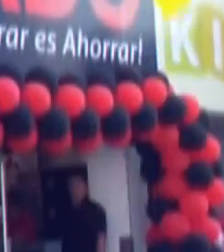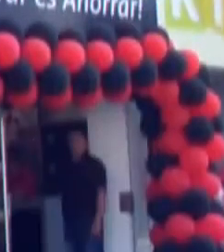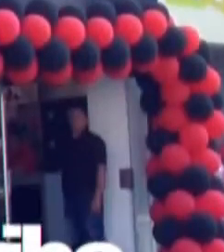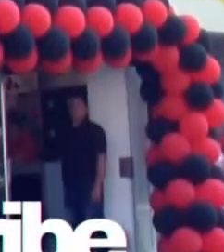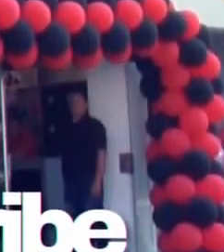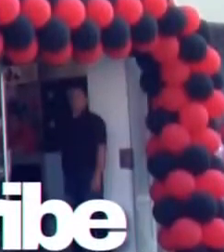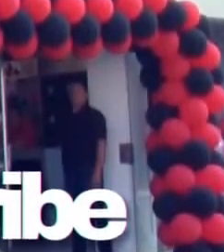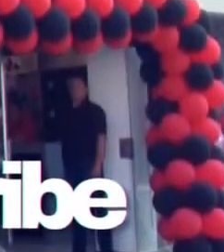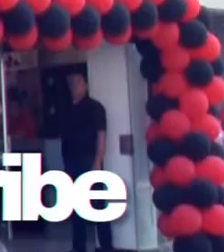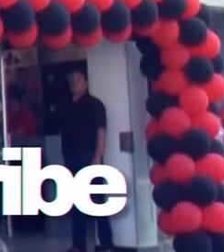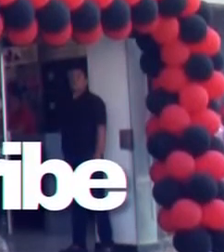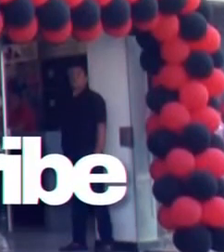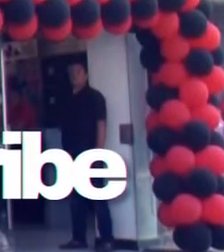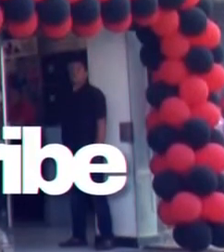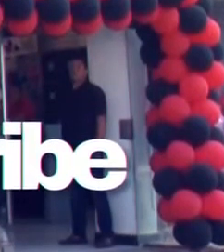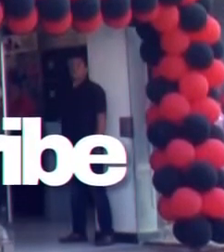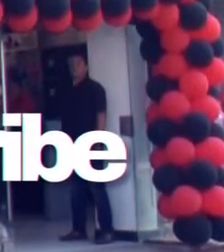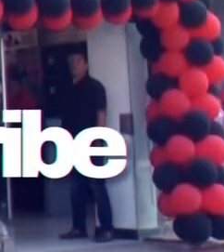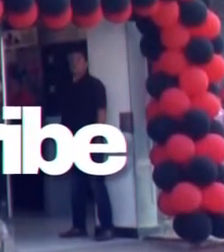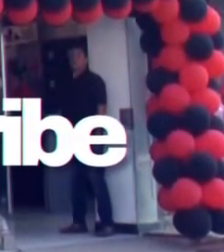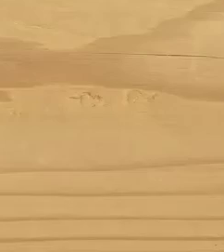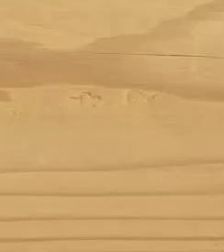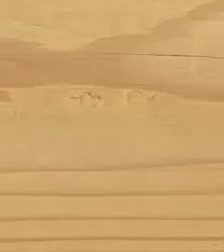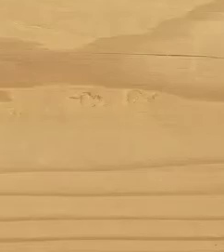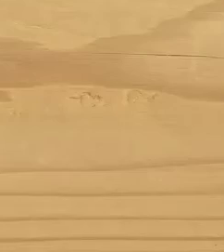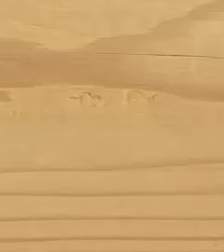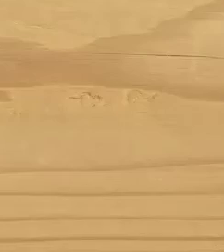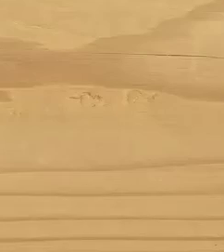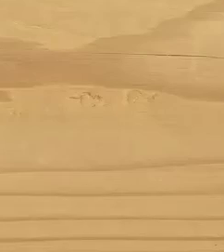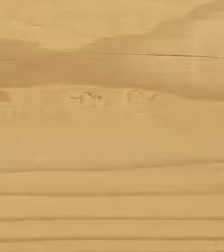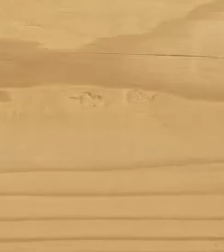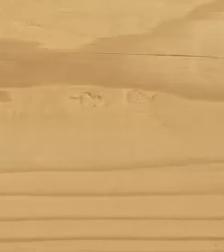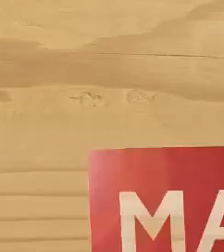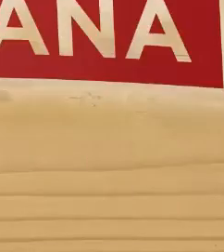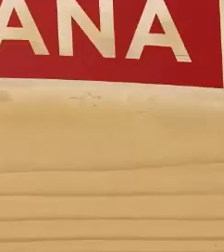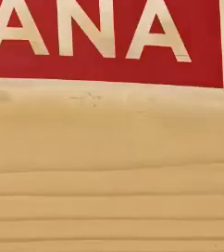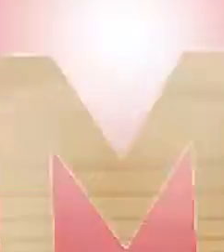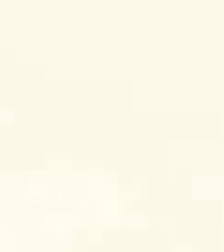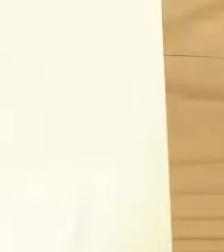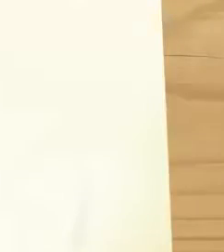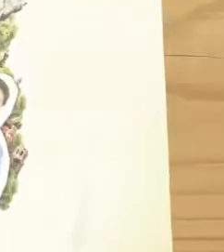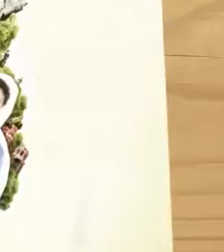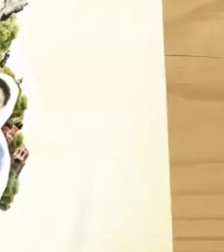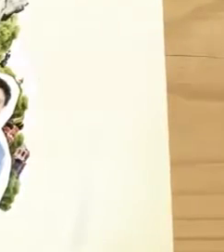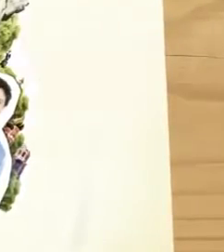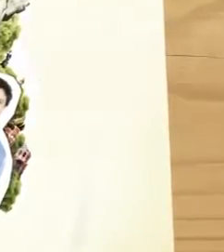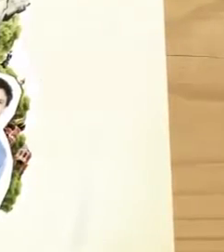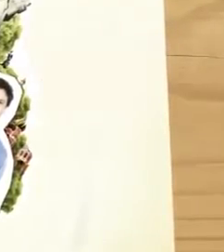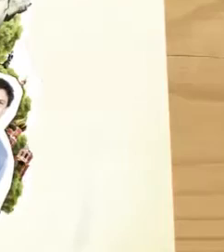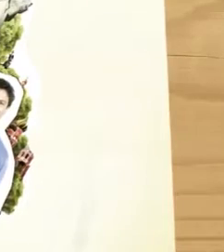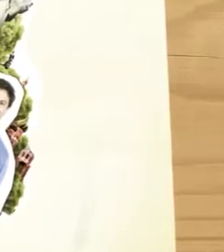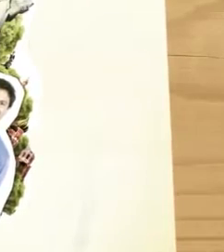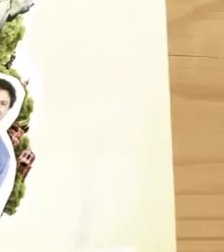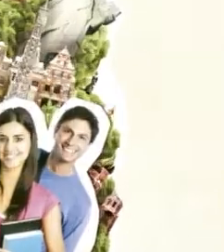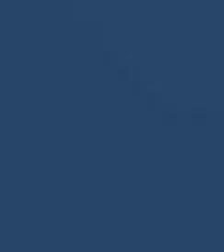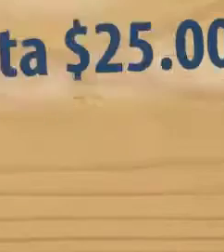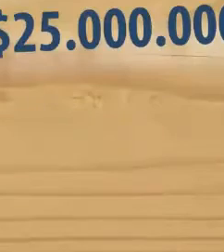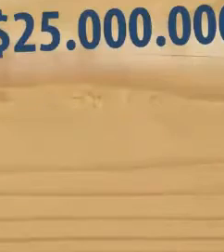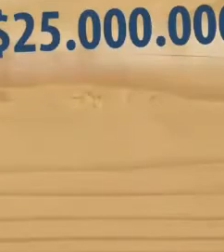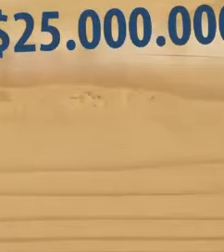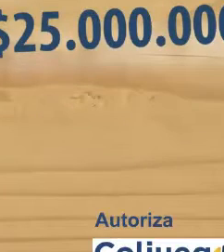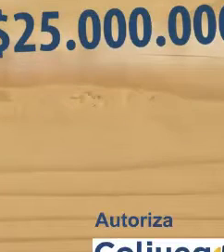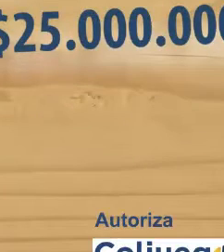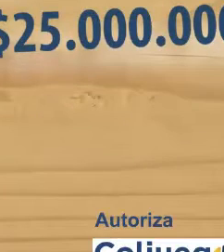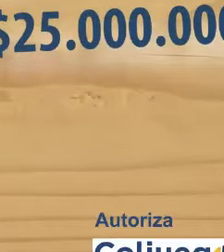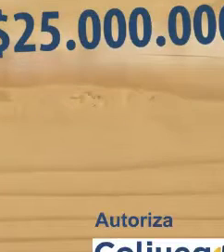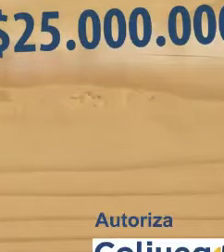Uribe. El Dorado Center. Ahorre hoy para disfrutar mañana. Asegure su futuro y el de su familia. Abra